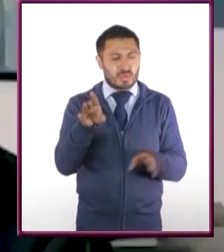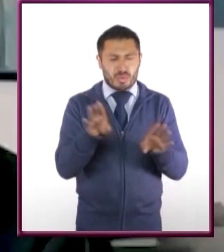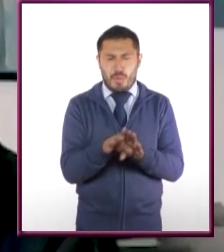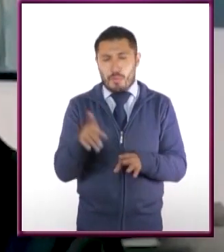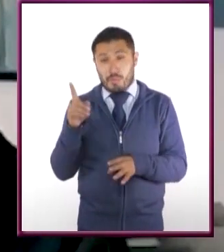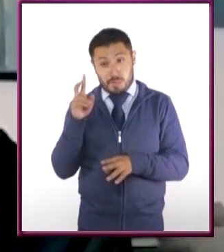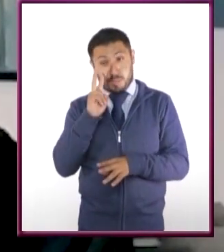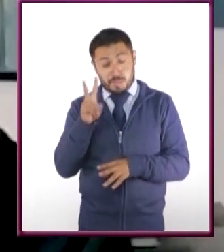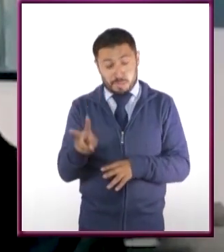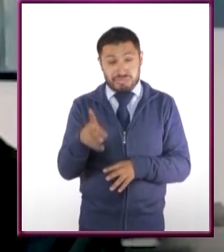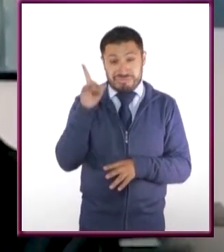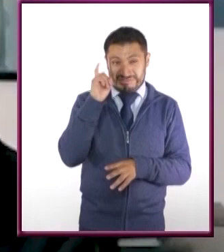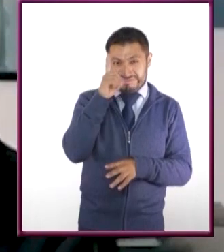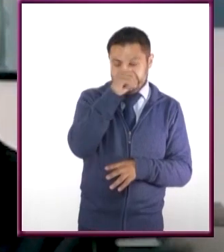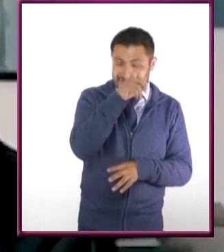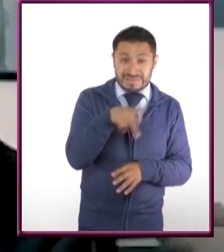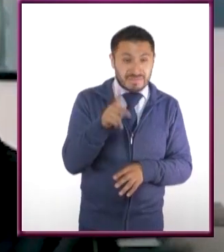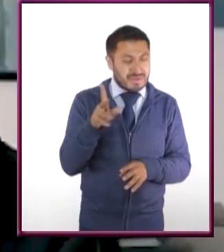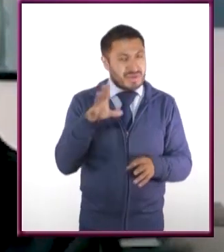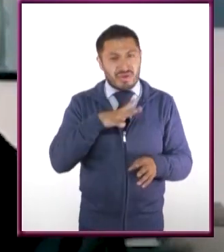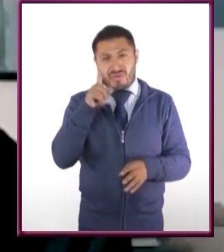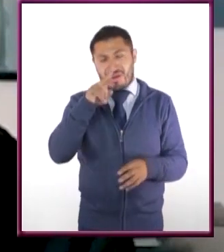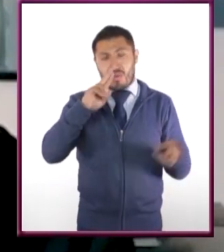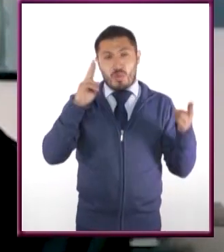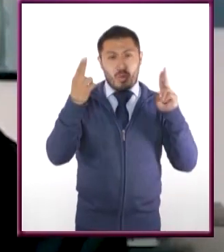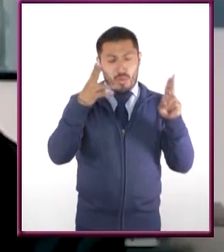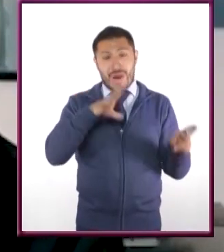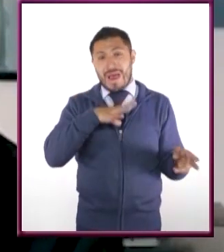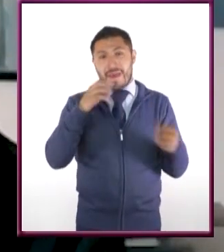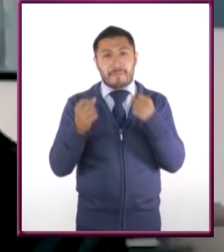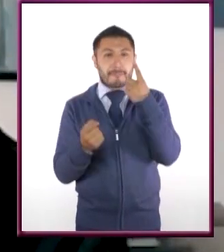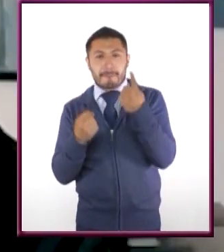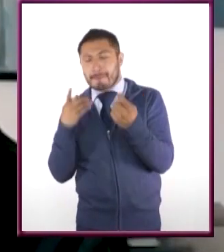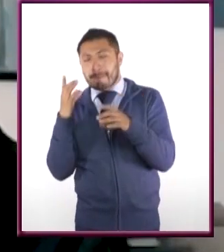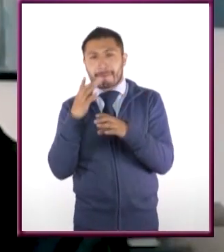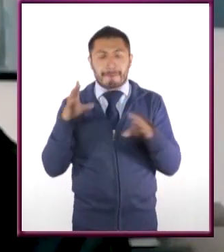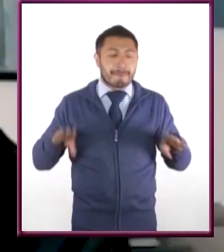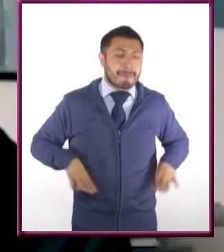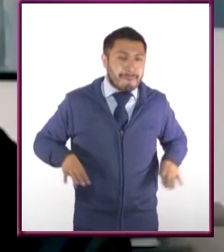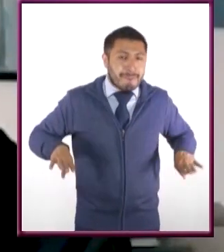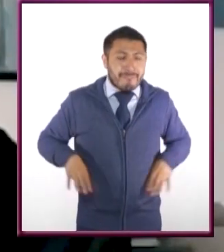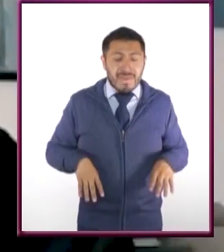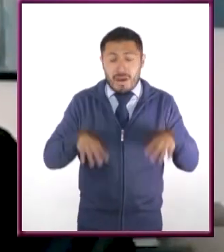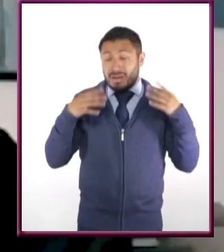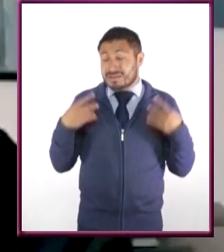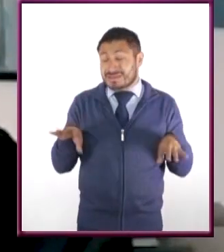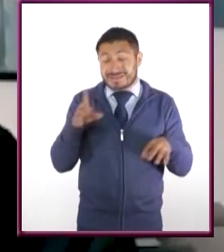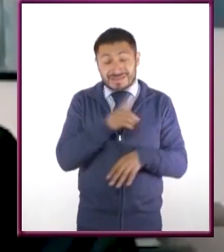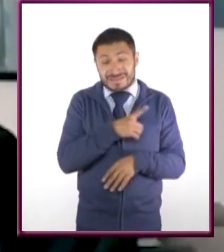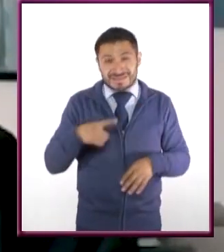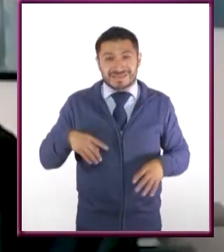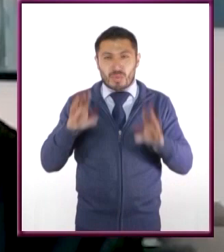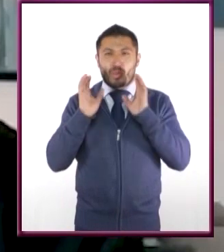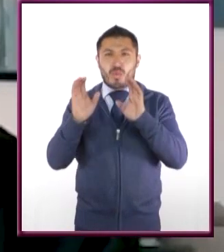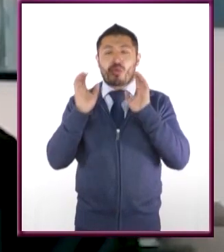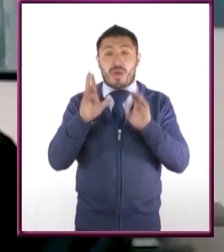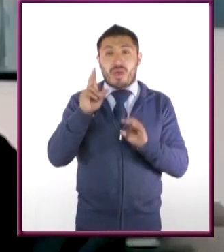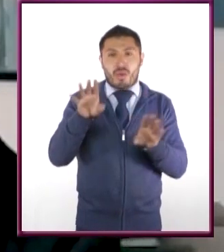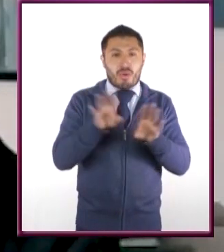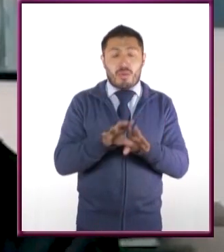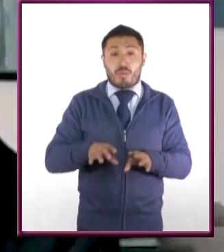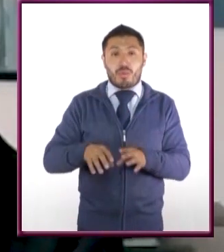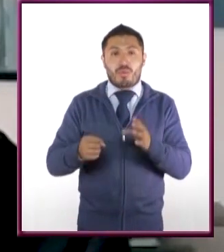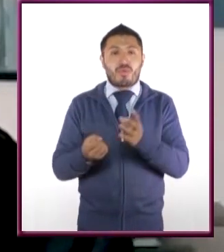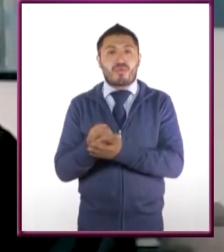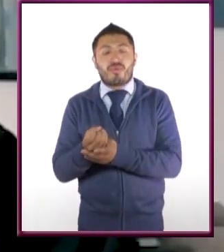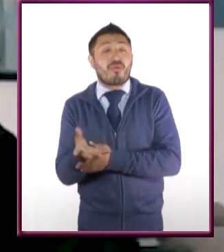Y algo que existe en el espacio es que también hay ciertas condiciones extremas que hay que cuidar, o sea, no puedes salir sin casco